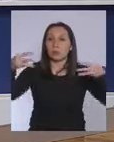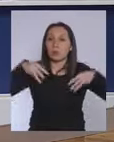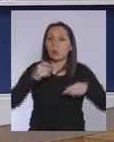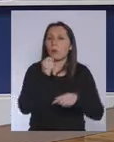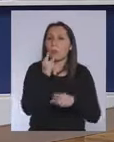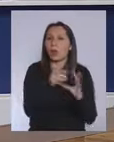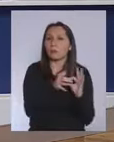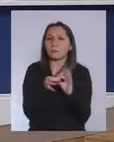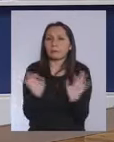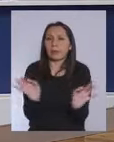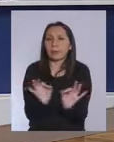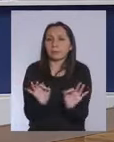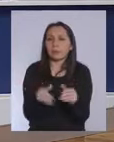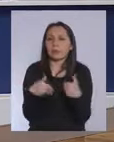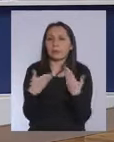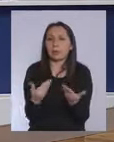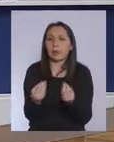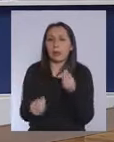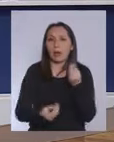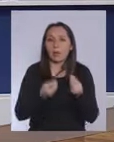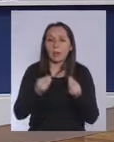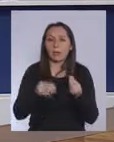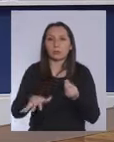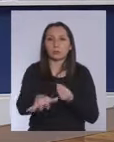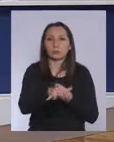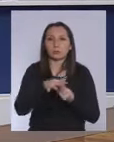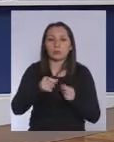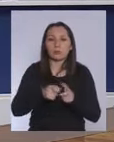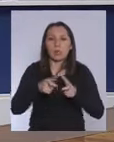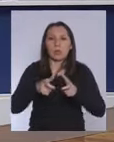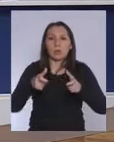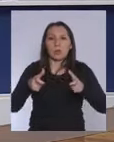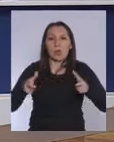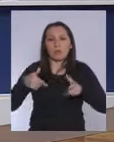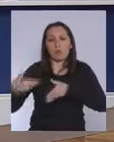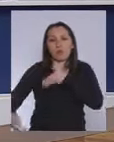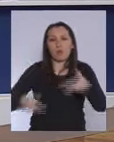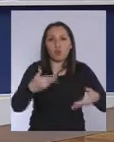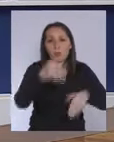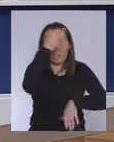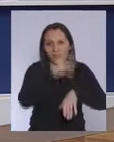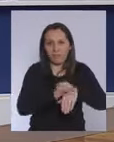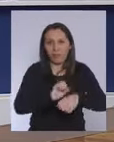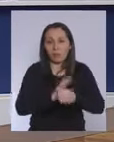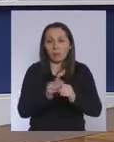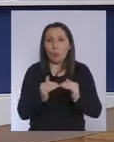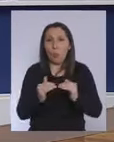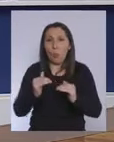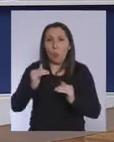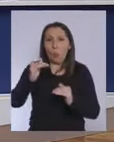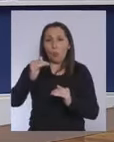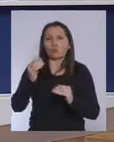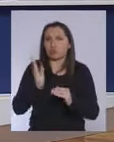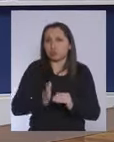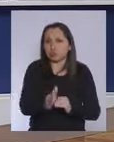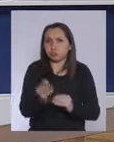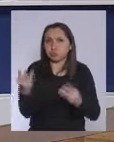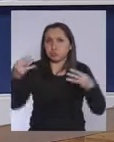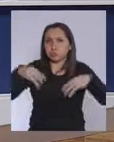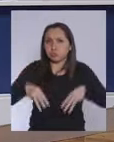explicación le dan a lo que ha ocurrido con estos aumentos en los contagios de magallanes o con la cantidad alta de contagios de magallanes